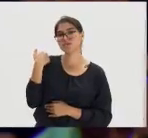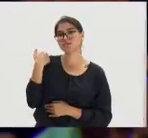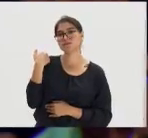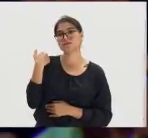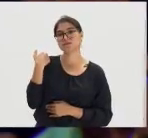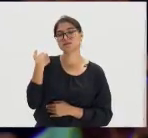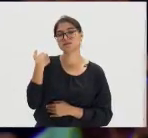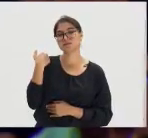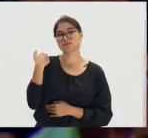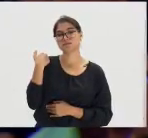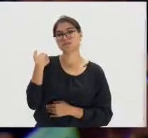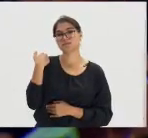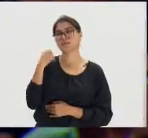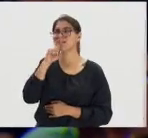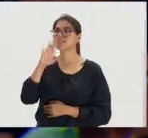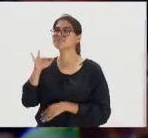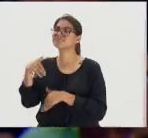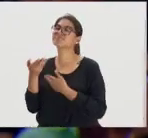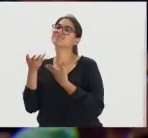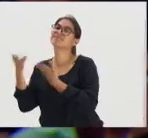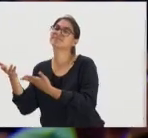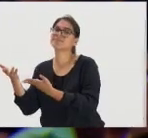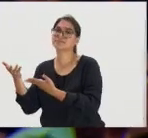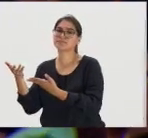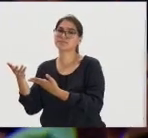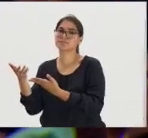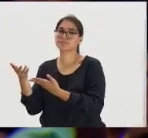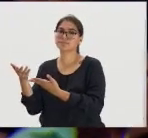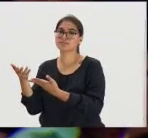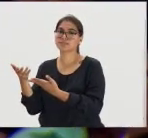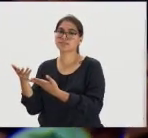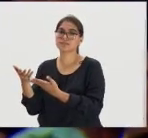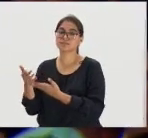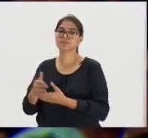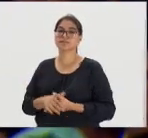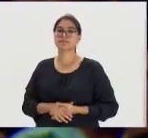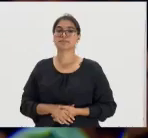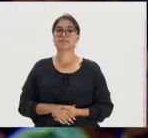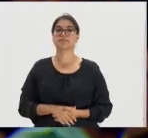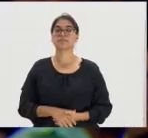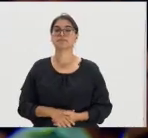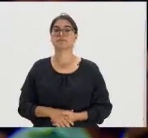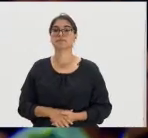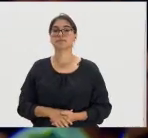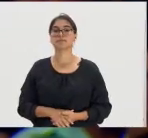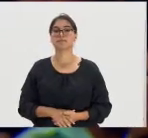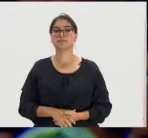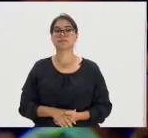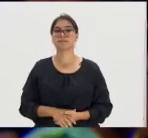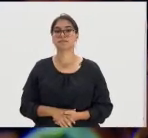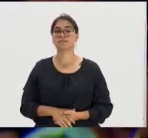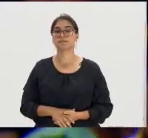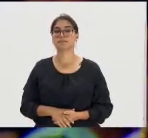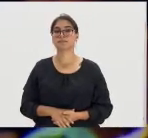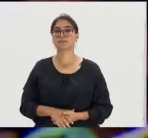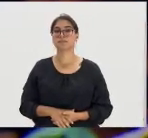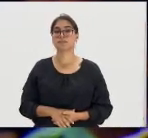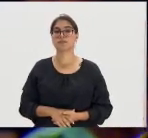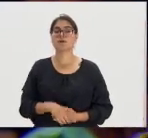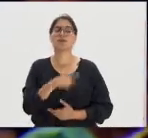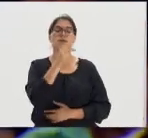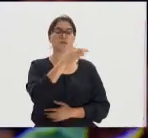¿qué te ofreció? ¿Qué te dijo? Usted sabe que es el único.